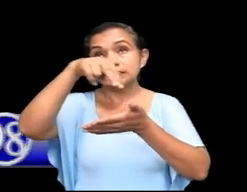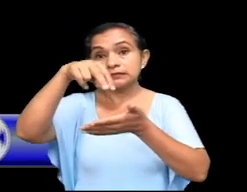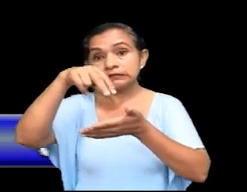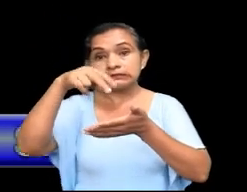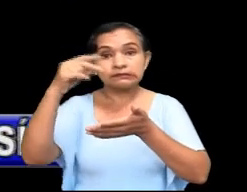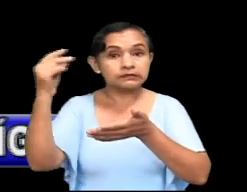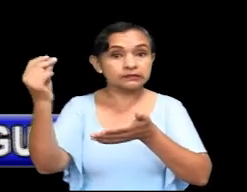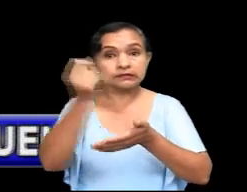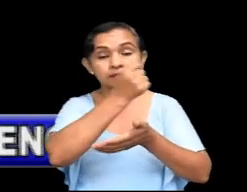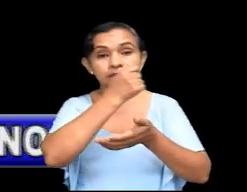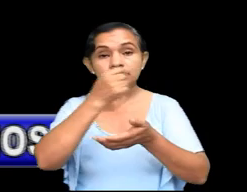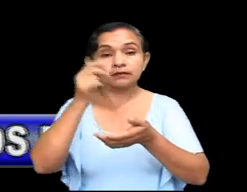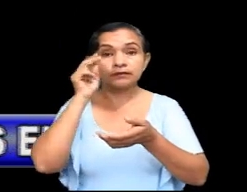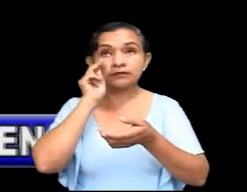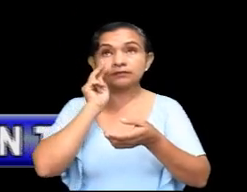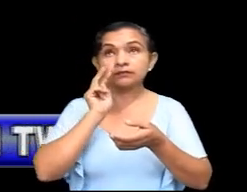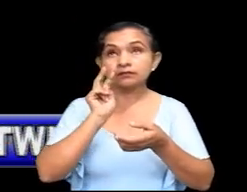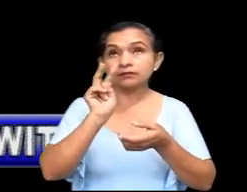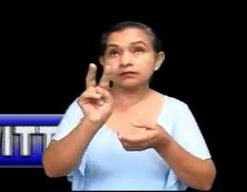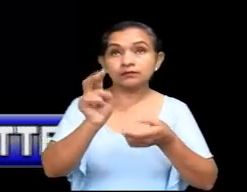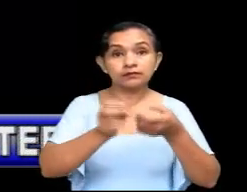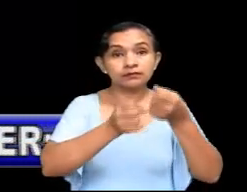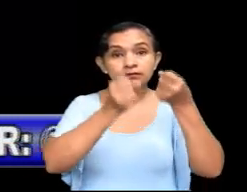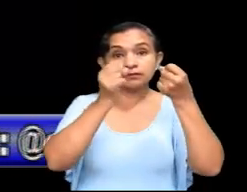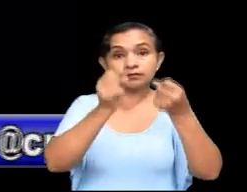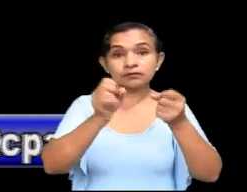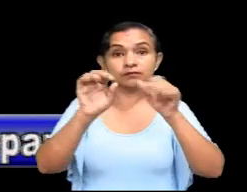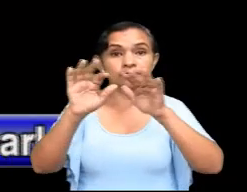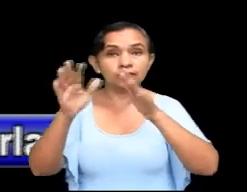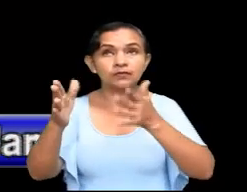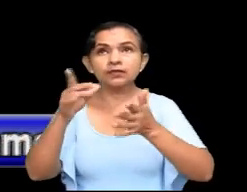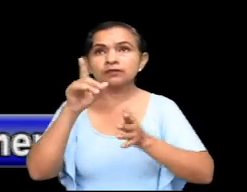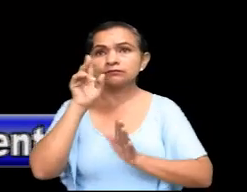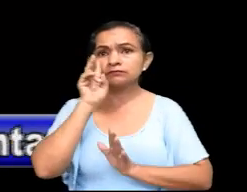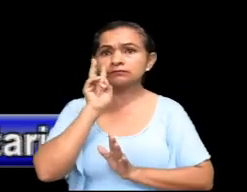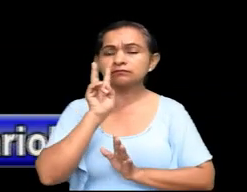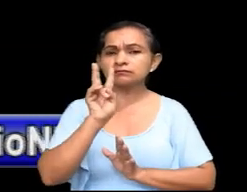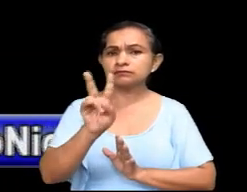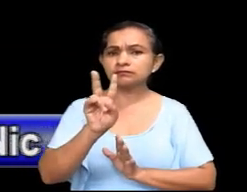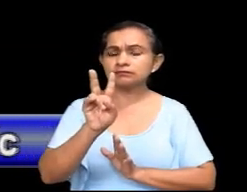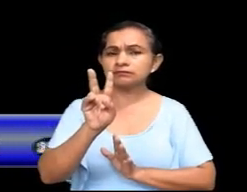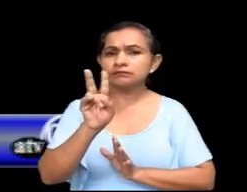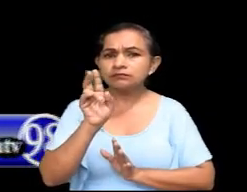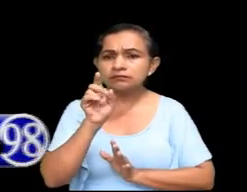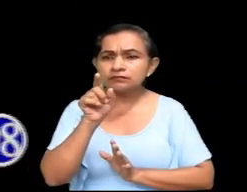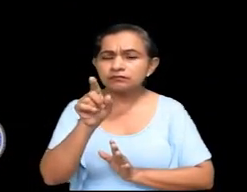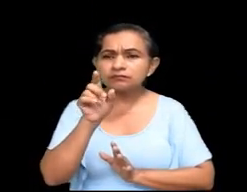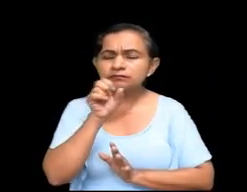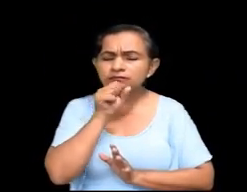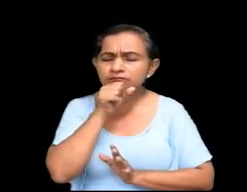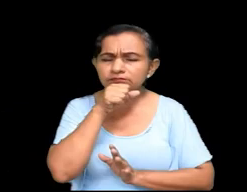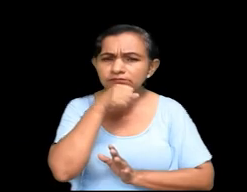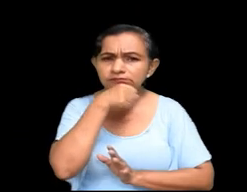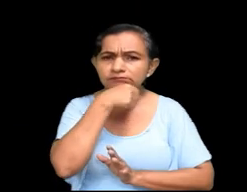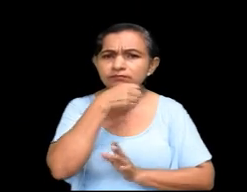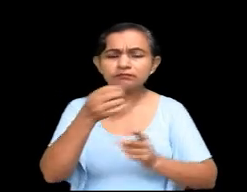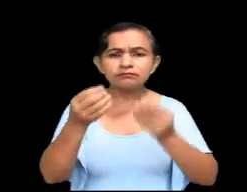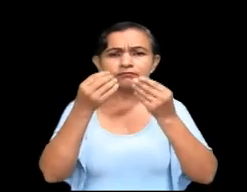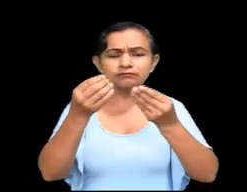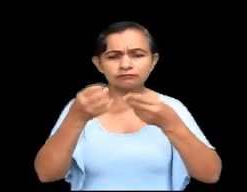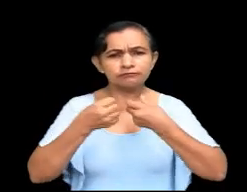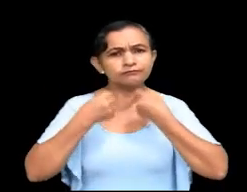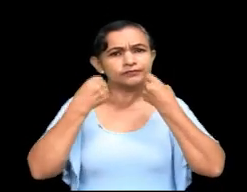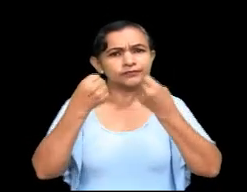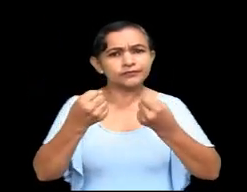rapidez. Al parecer, las y los internautas disfrutan mucho al ver a los adultos mayores llenos de